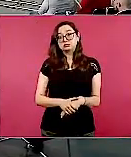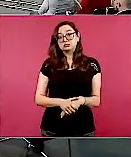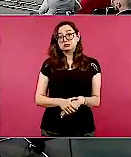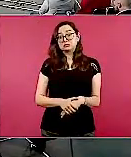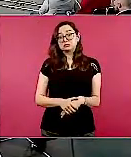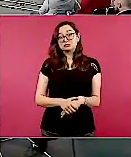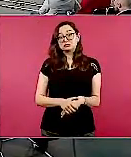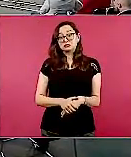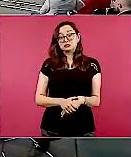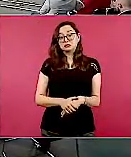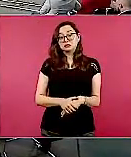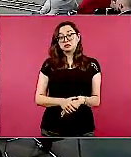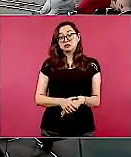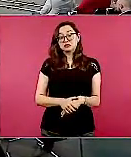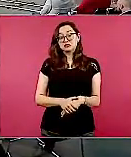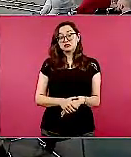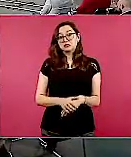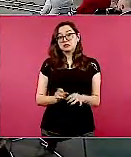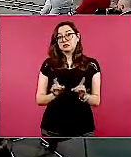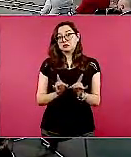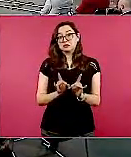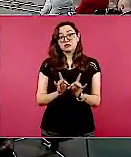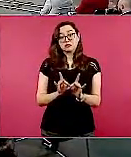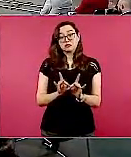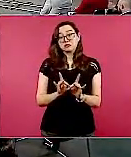a una situación